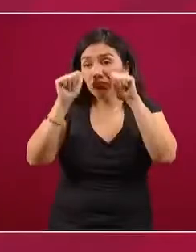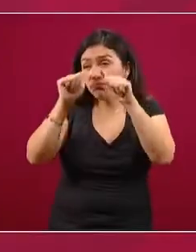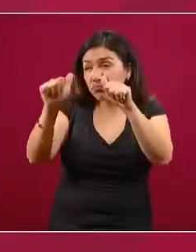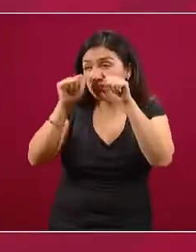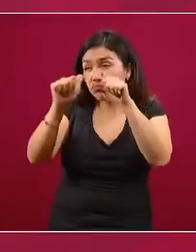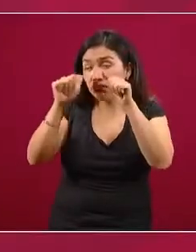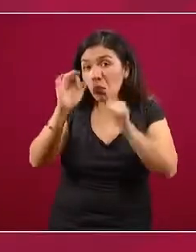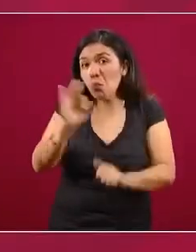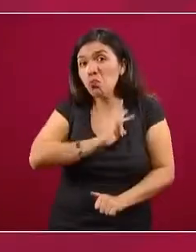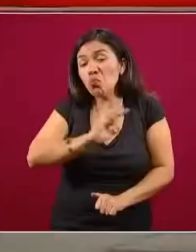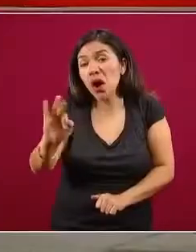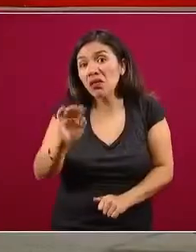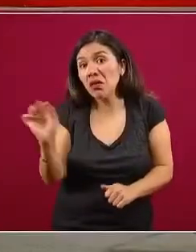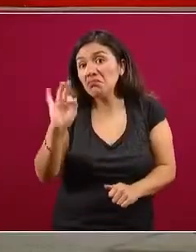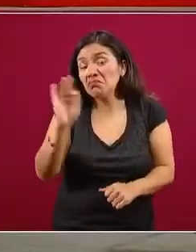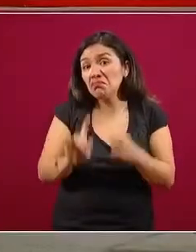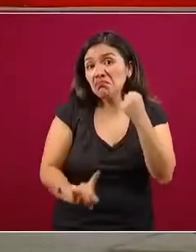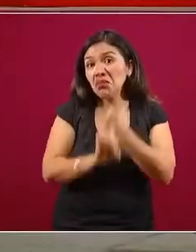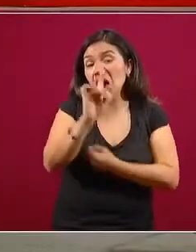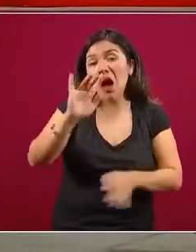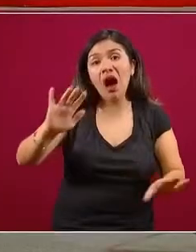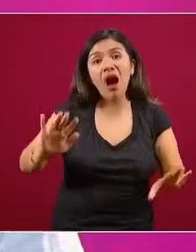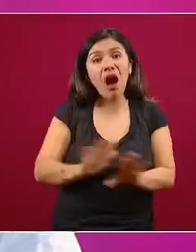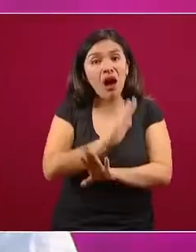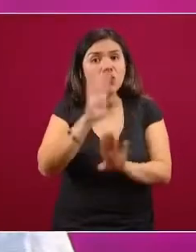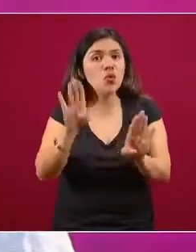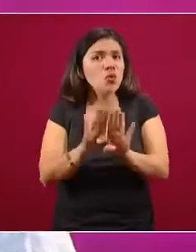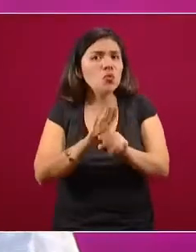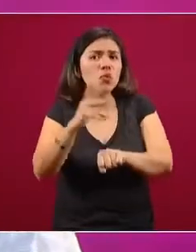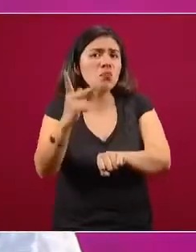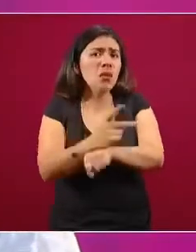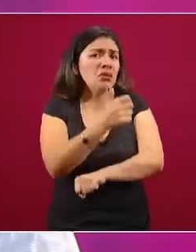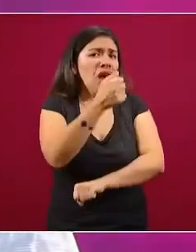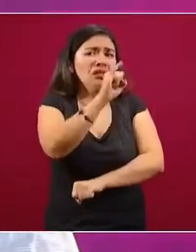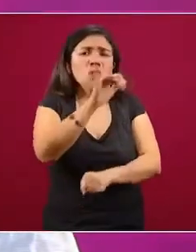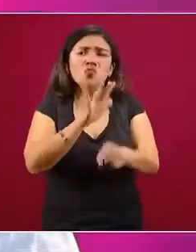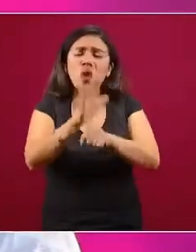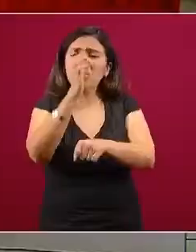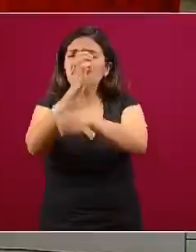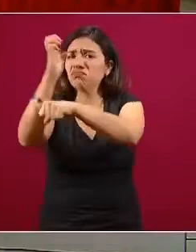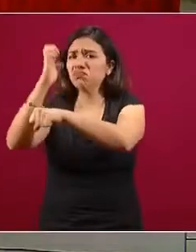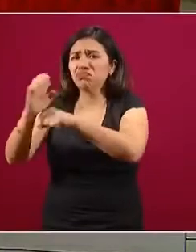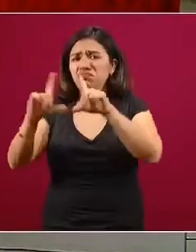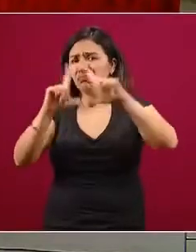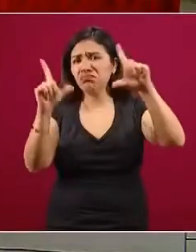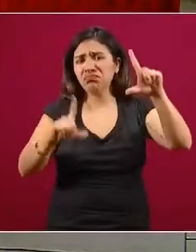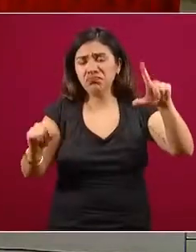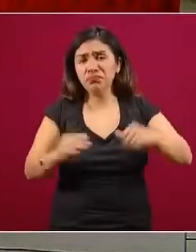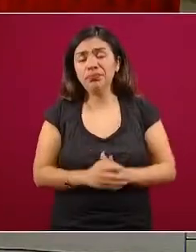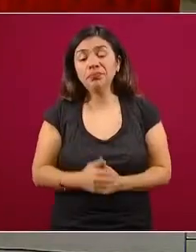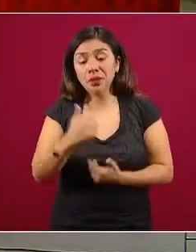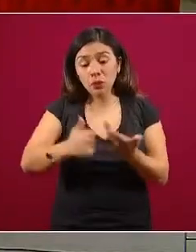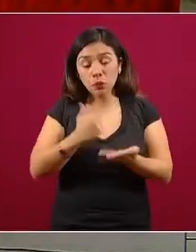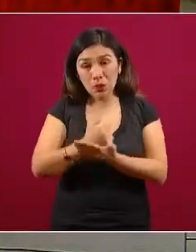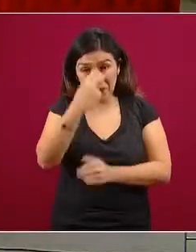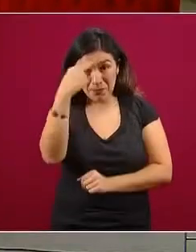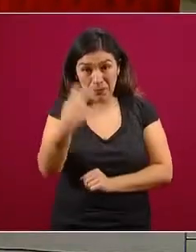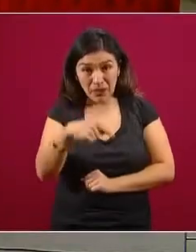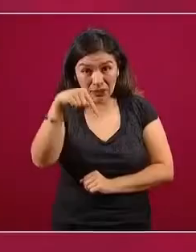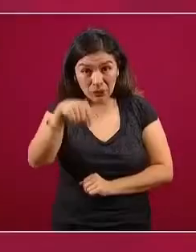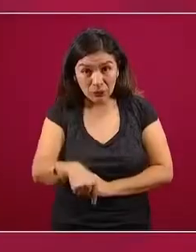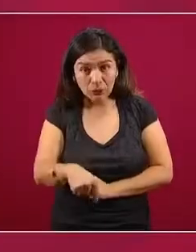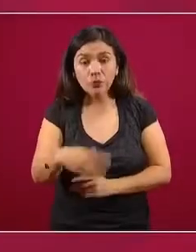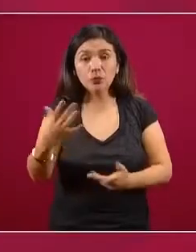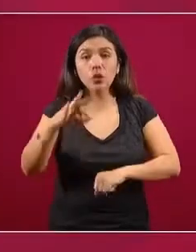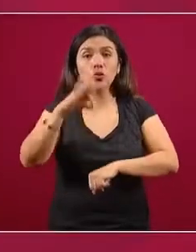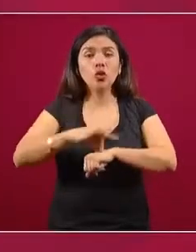pudiera existir un cambio de tendencia como le puede ocurrir a cualquier entidad federativa. Respecto a la Ciudad de México,